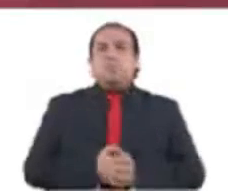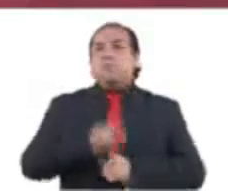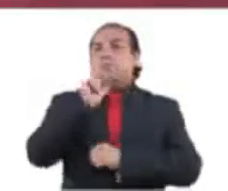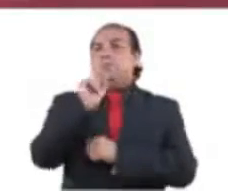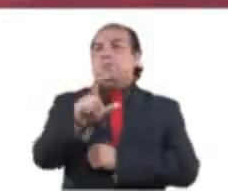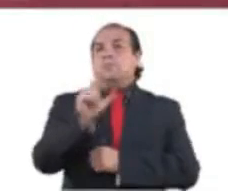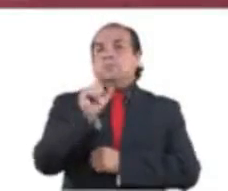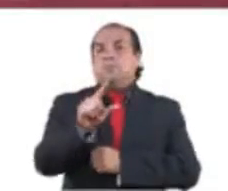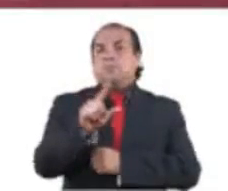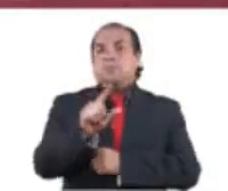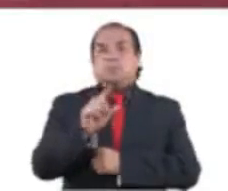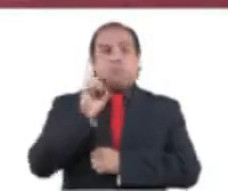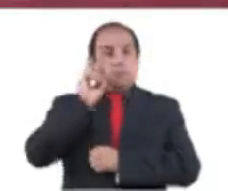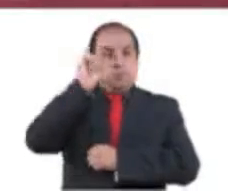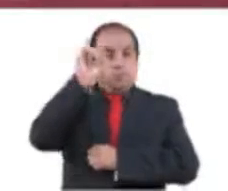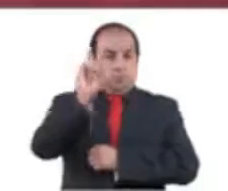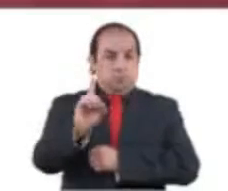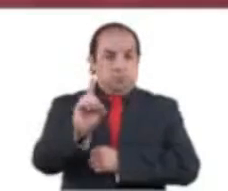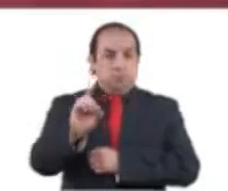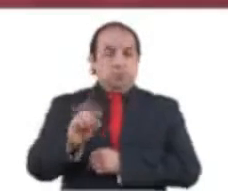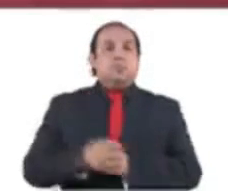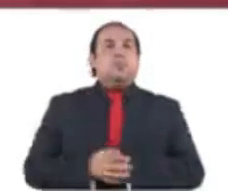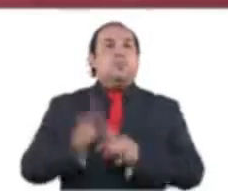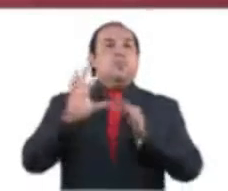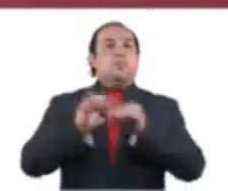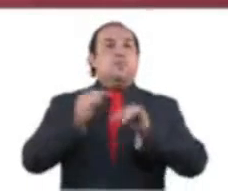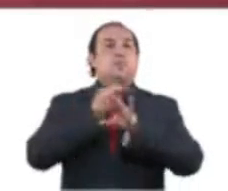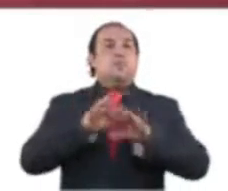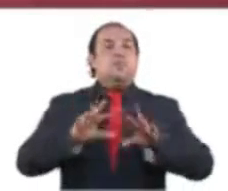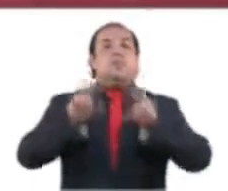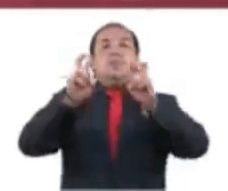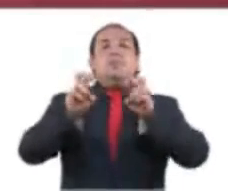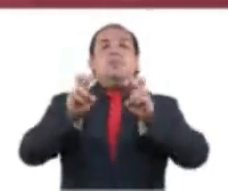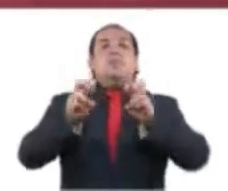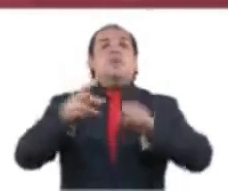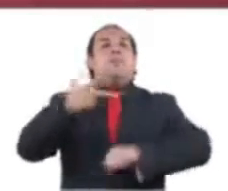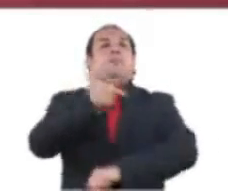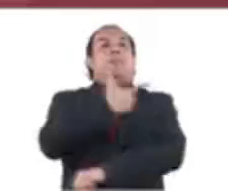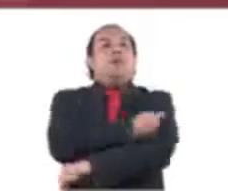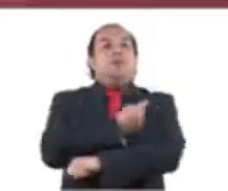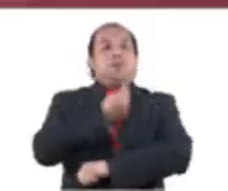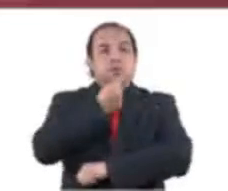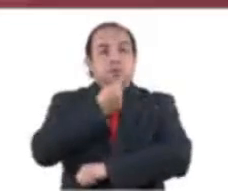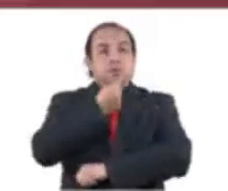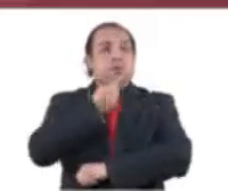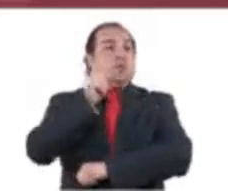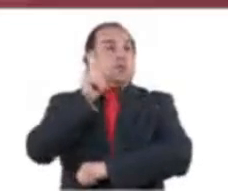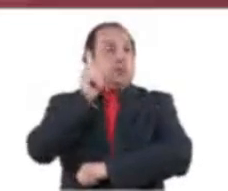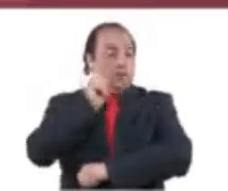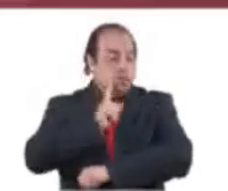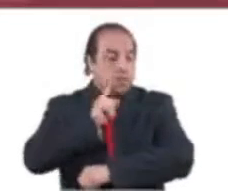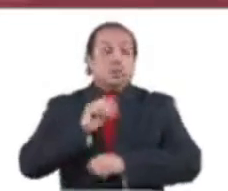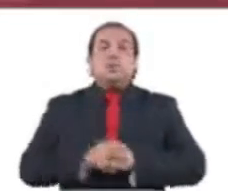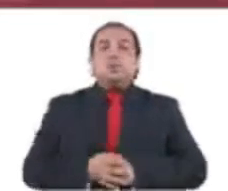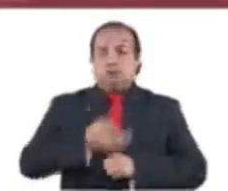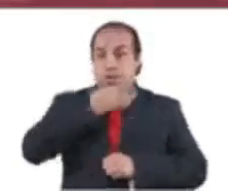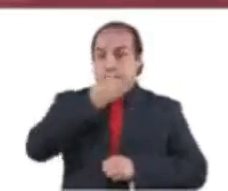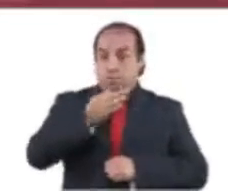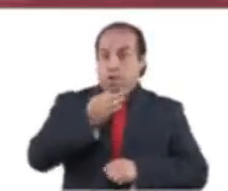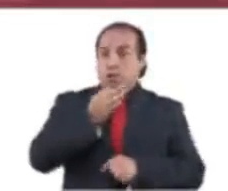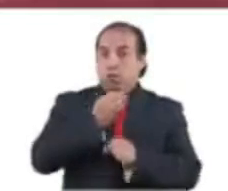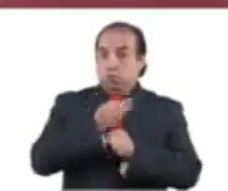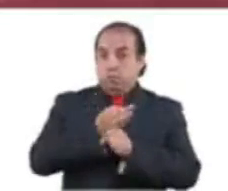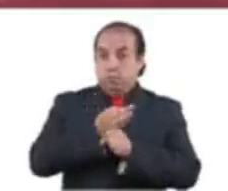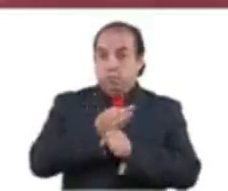Y también el domingo ya vamos a dar información sobre la vacunación de niños y niñas. Les adelanto de una vez, va